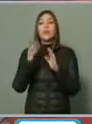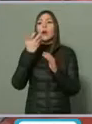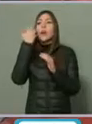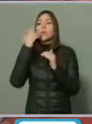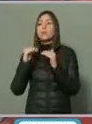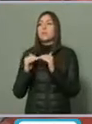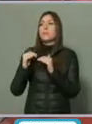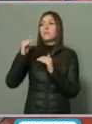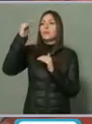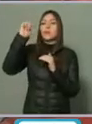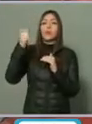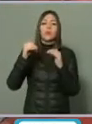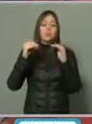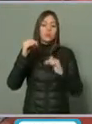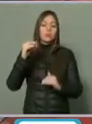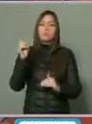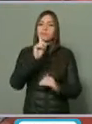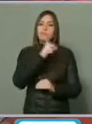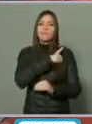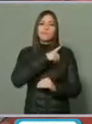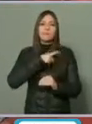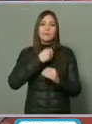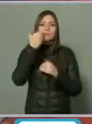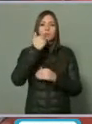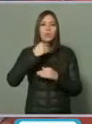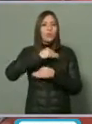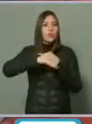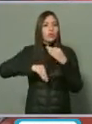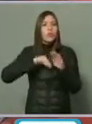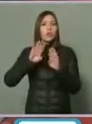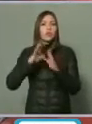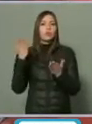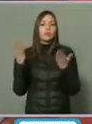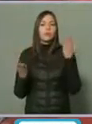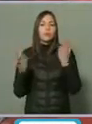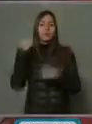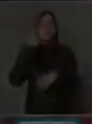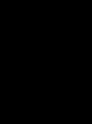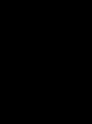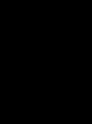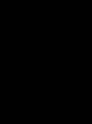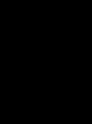excesivas de ninguno de los mismos. Alicia, muchas gracias. Al contrario, Gracias, gracias, nos vemos Pau, a la por tu próxima. felicitación. Gracias.